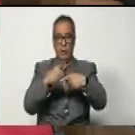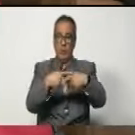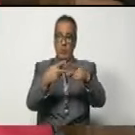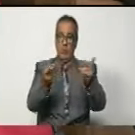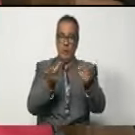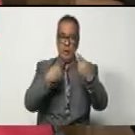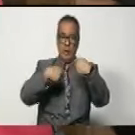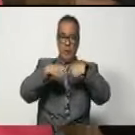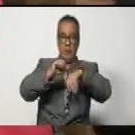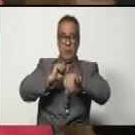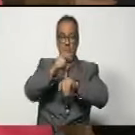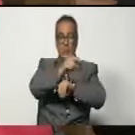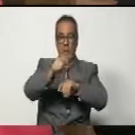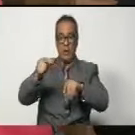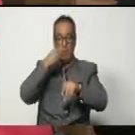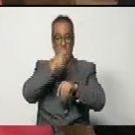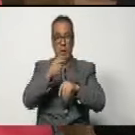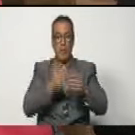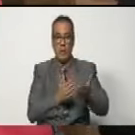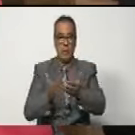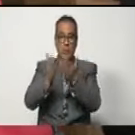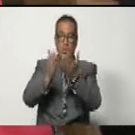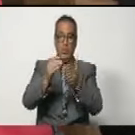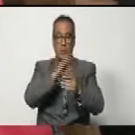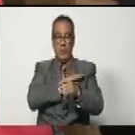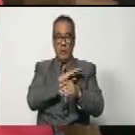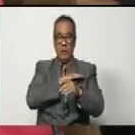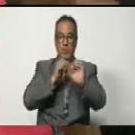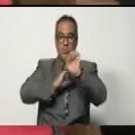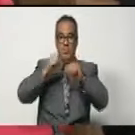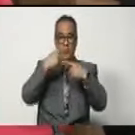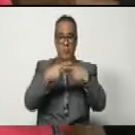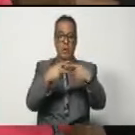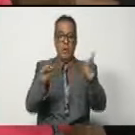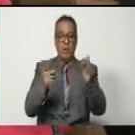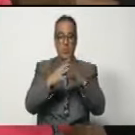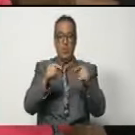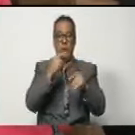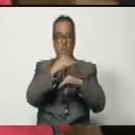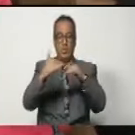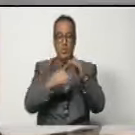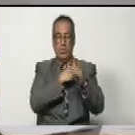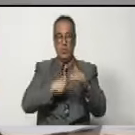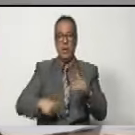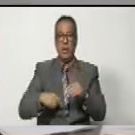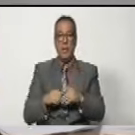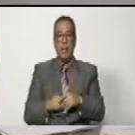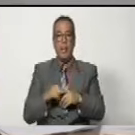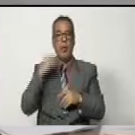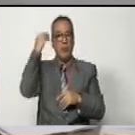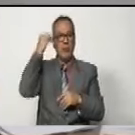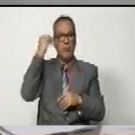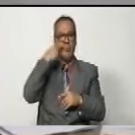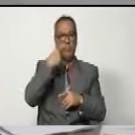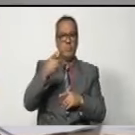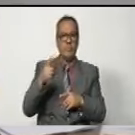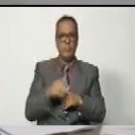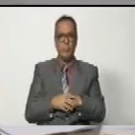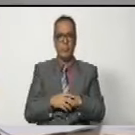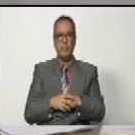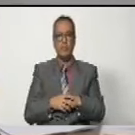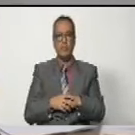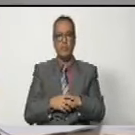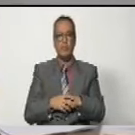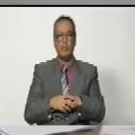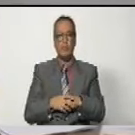la Defensoría del Pueblo y el Servicio Autónomo de la Defensa Pública. Es todo, ciudadano vicepresidente. En consideración.